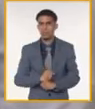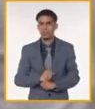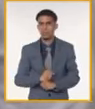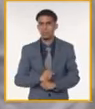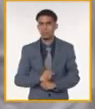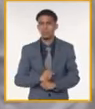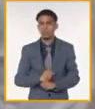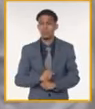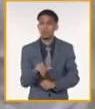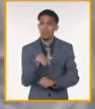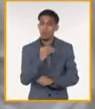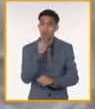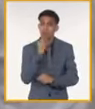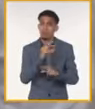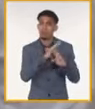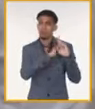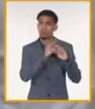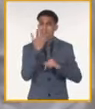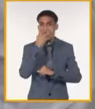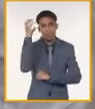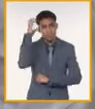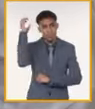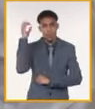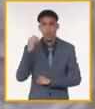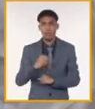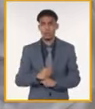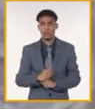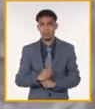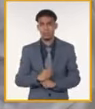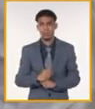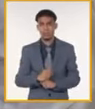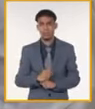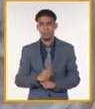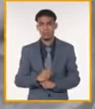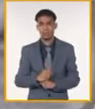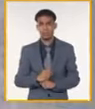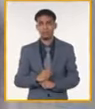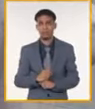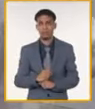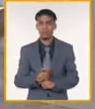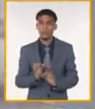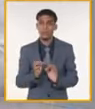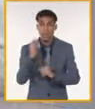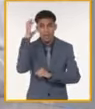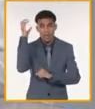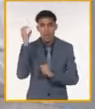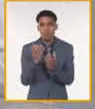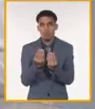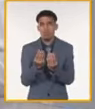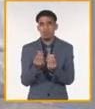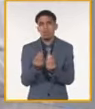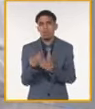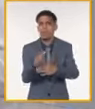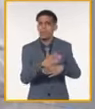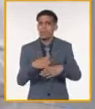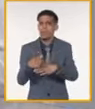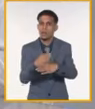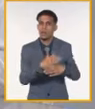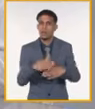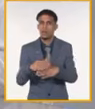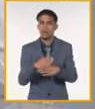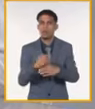estaríamos hablando también de responsabilidad del estado A ver cuando hablamos del Estado el estado es muy es muy grande yo creo que